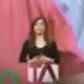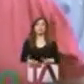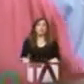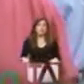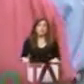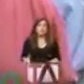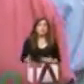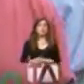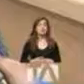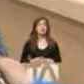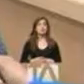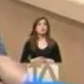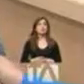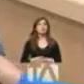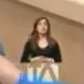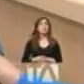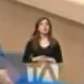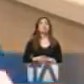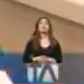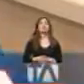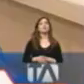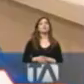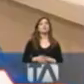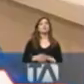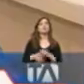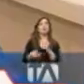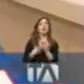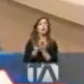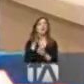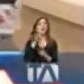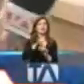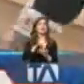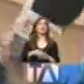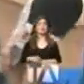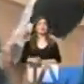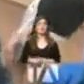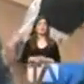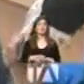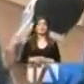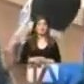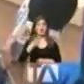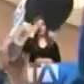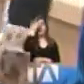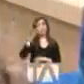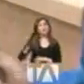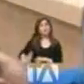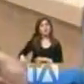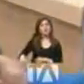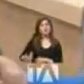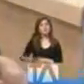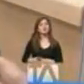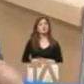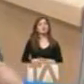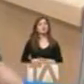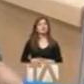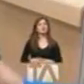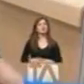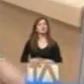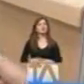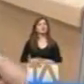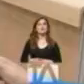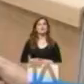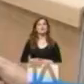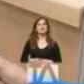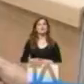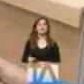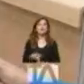que pase los trámites. Ahora sí ya puedo sufragar. ¿Por qué esperar hasta el último día? Porque